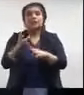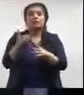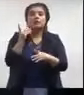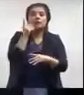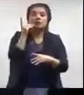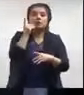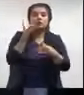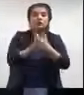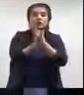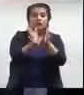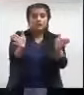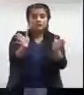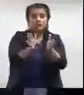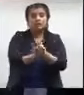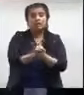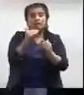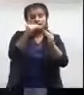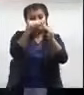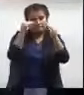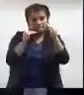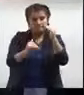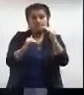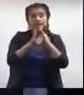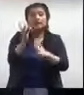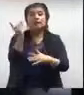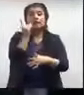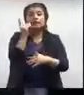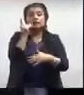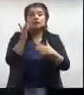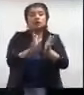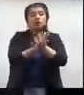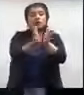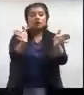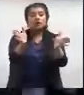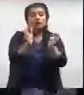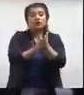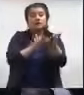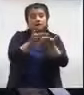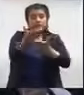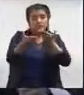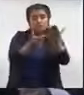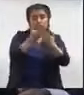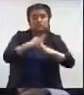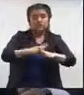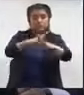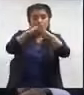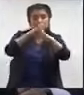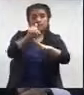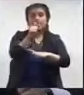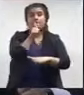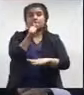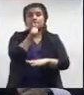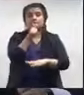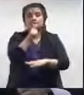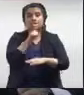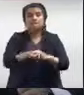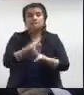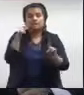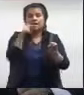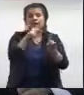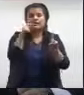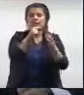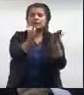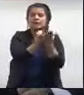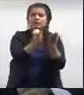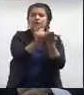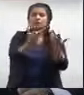General. Pasemos ahora a la Dirección General de Servicios de Seguridad Privada. Dependencia